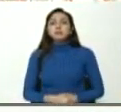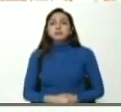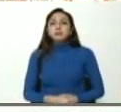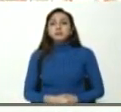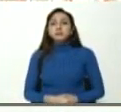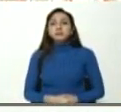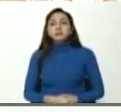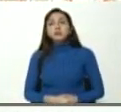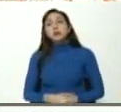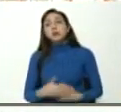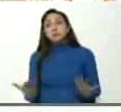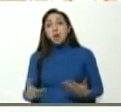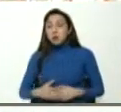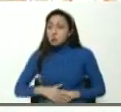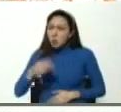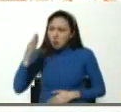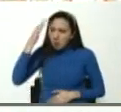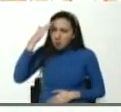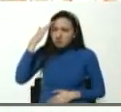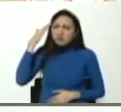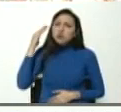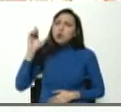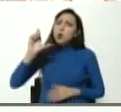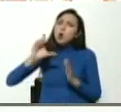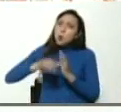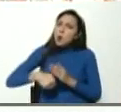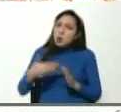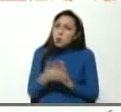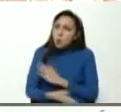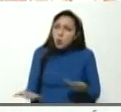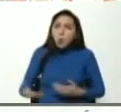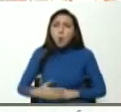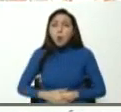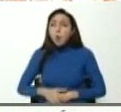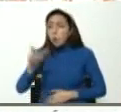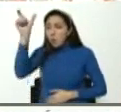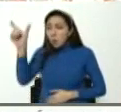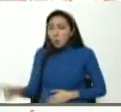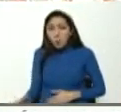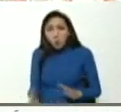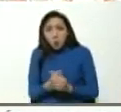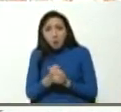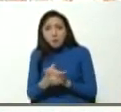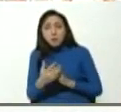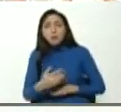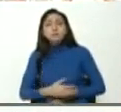luego supe por un gran amigo común